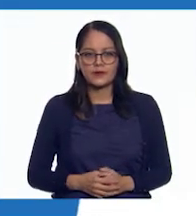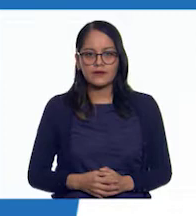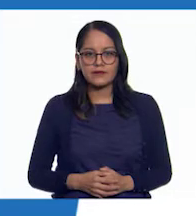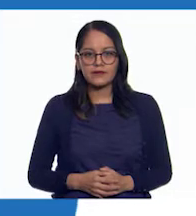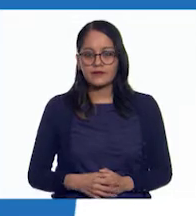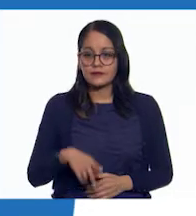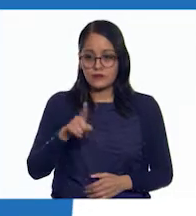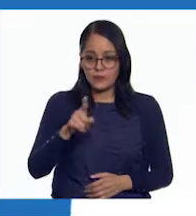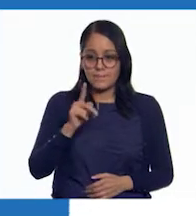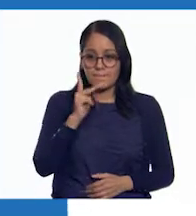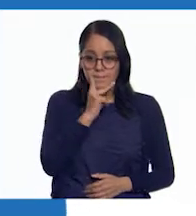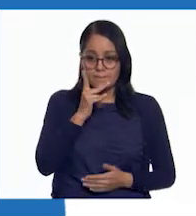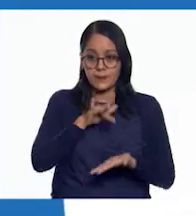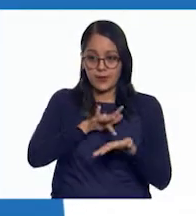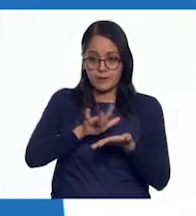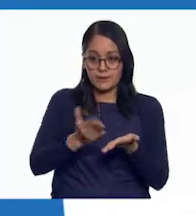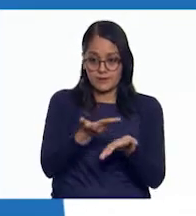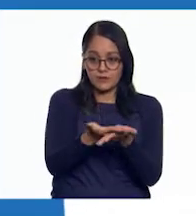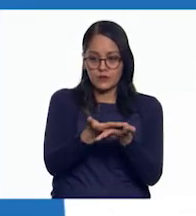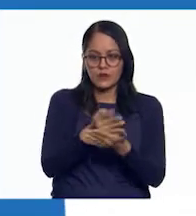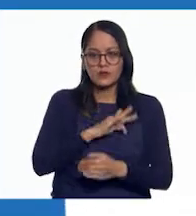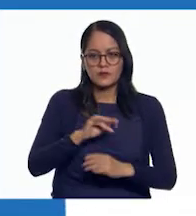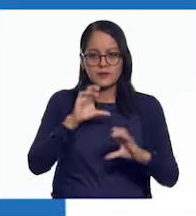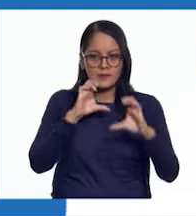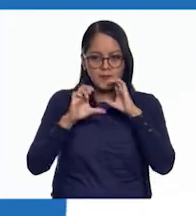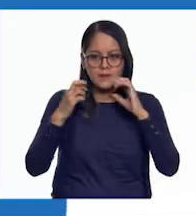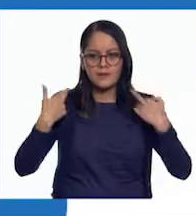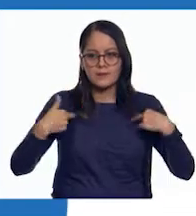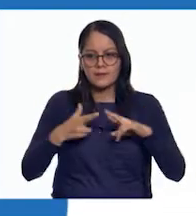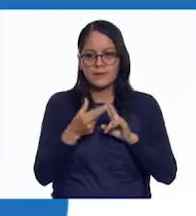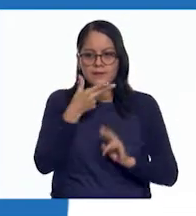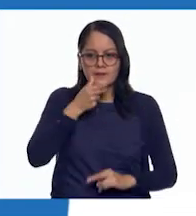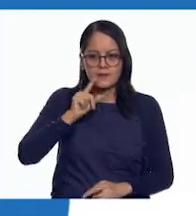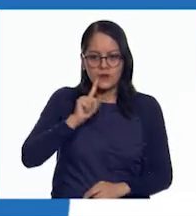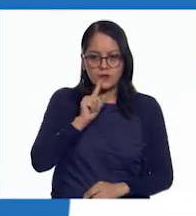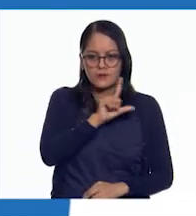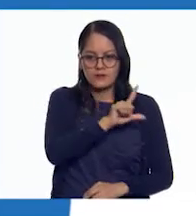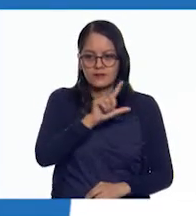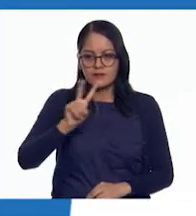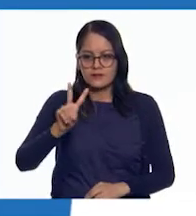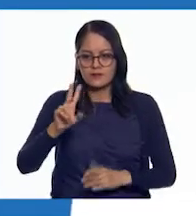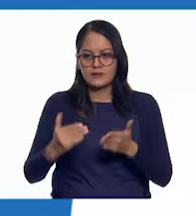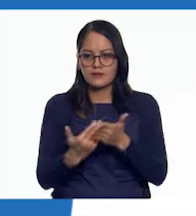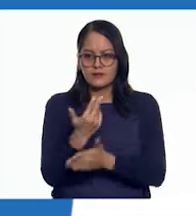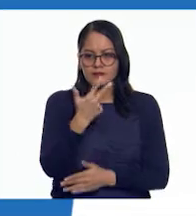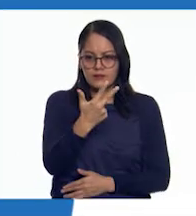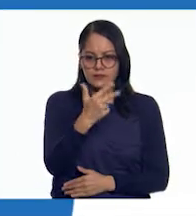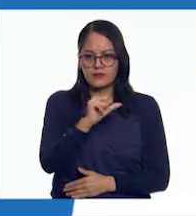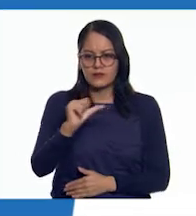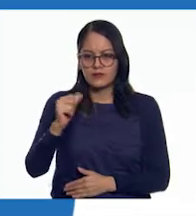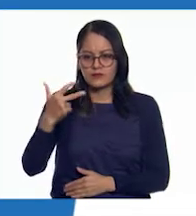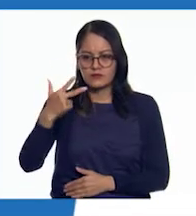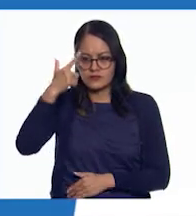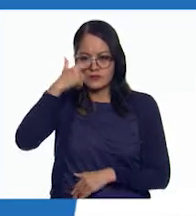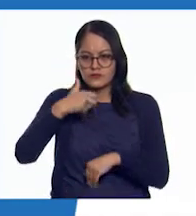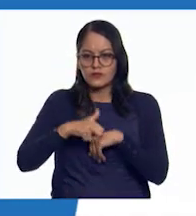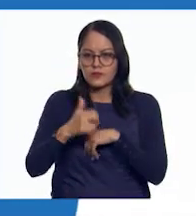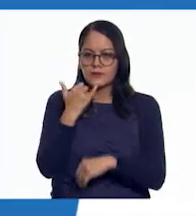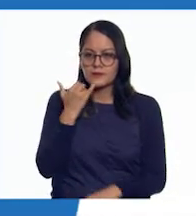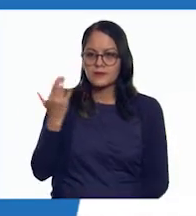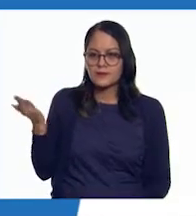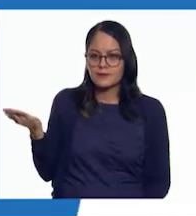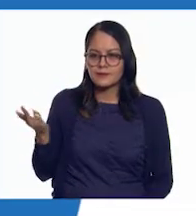Para solicitar apoyo pedagógico, comunícate con maestras y maestros de lunes a viernes de 8 a 20 horas al